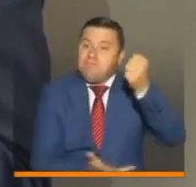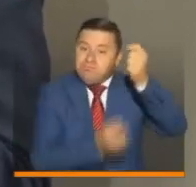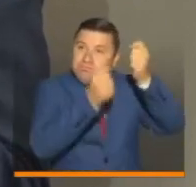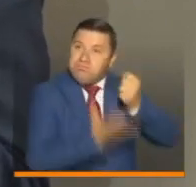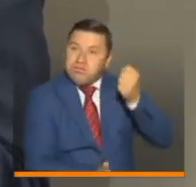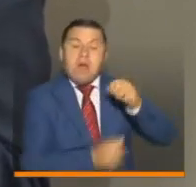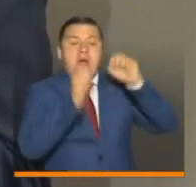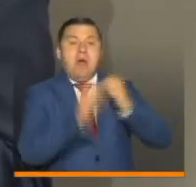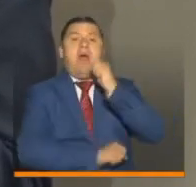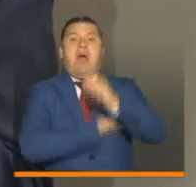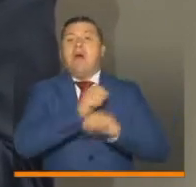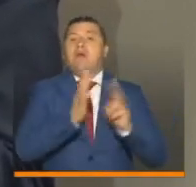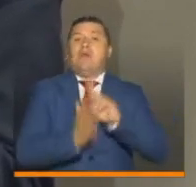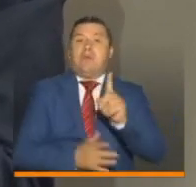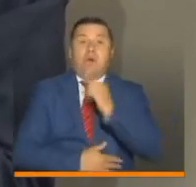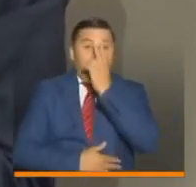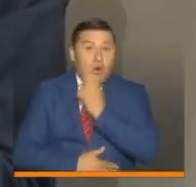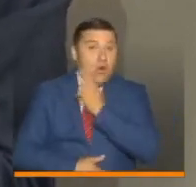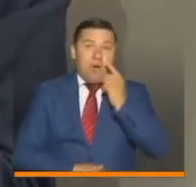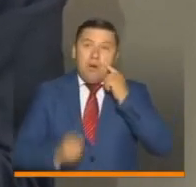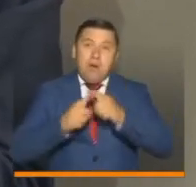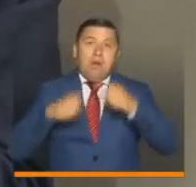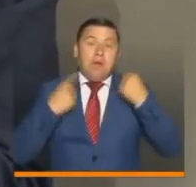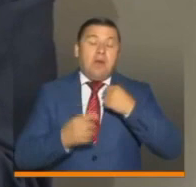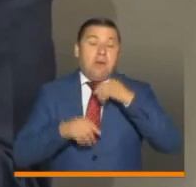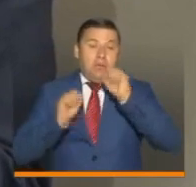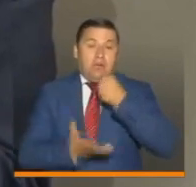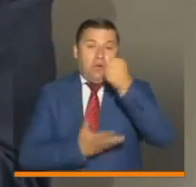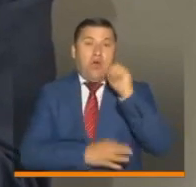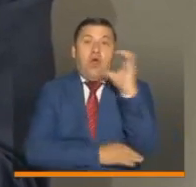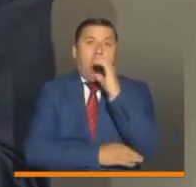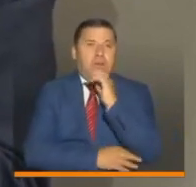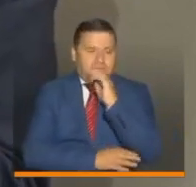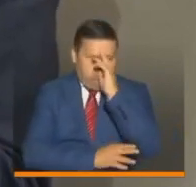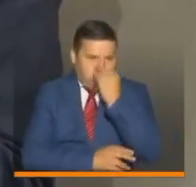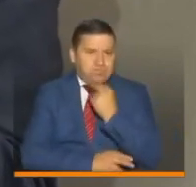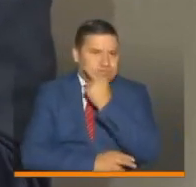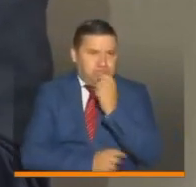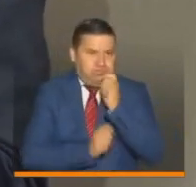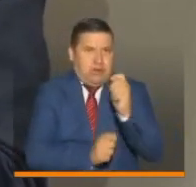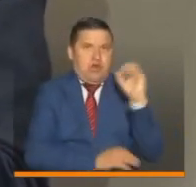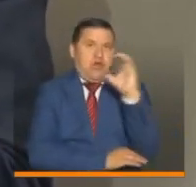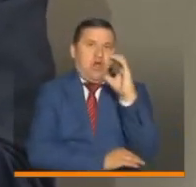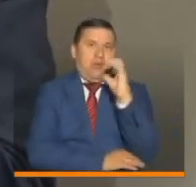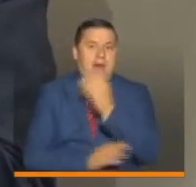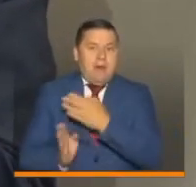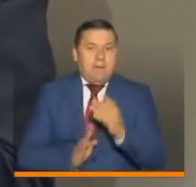supuesto, garantizará que se cumplan no solo las metas de este compromiso por Colombia, sino también muchas de